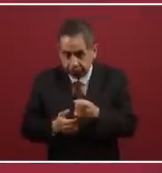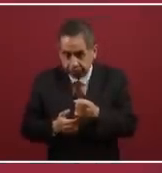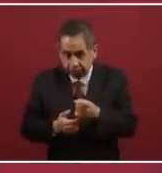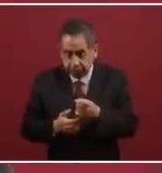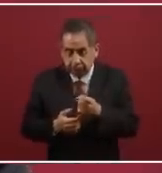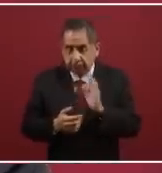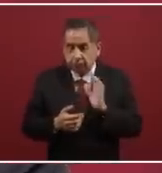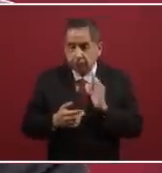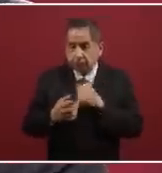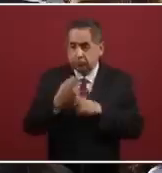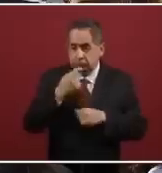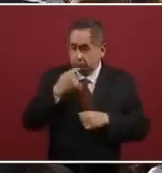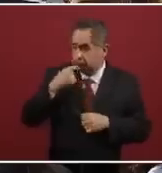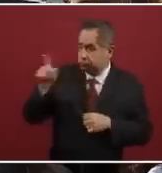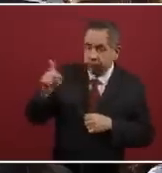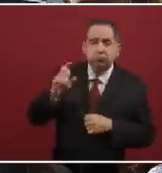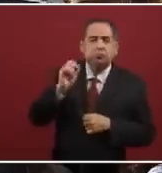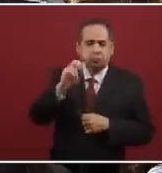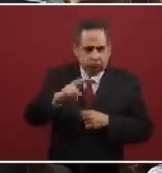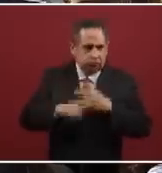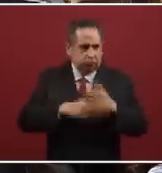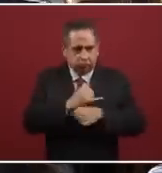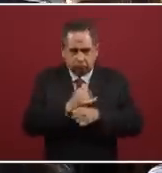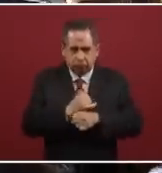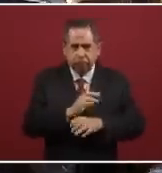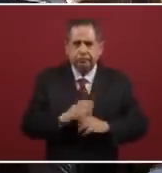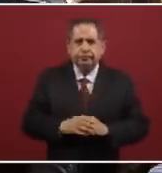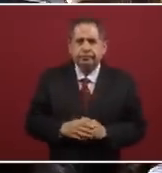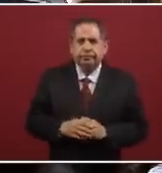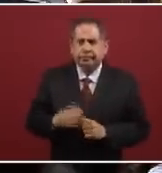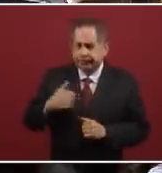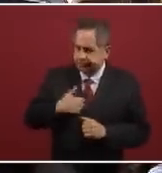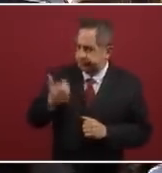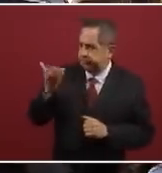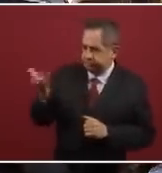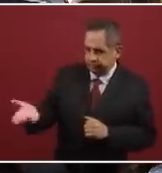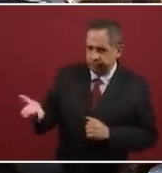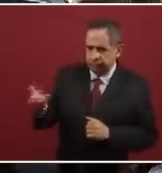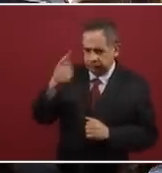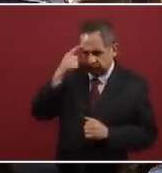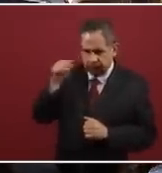aquí denunciando, yo voy a pedirle